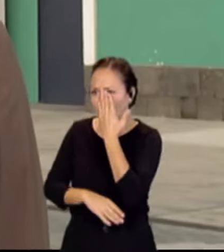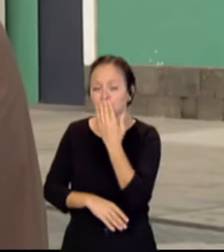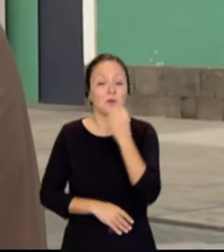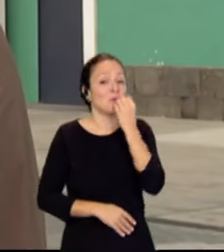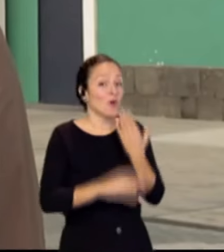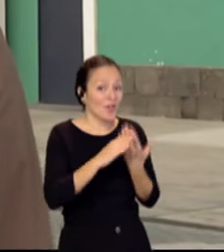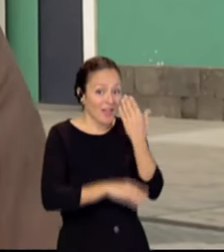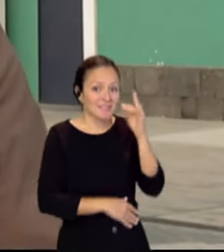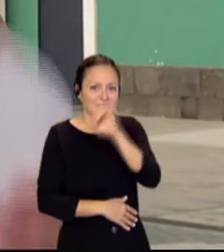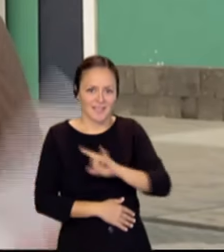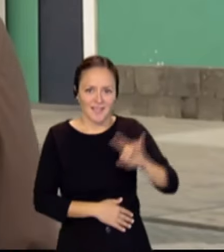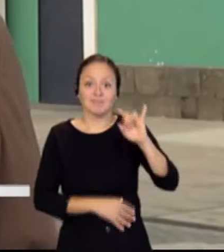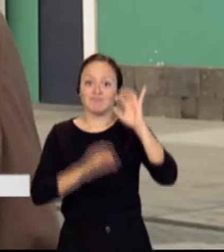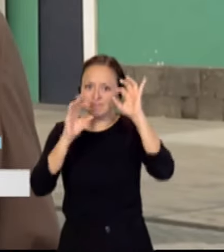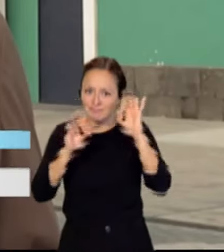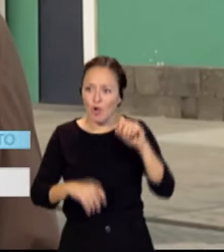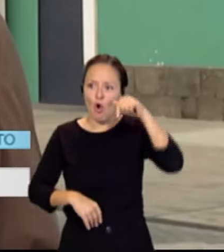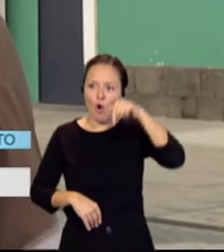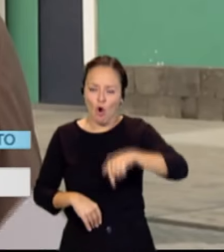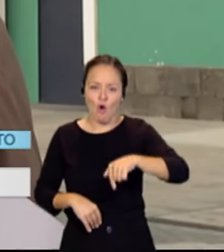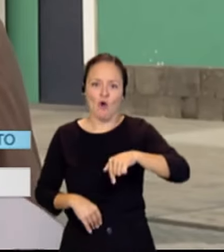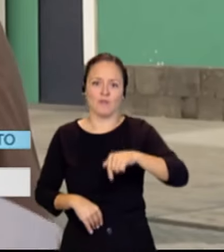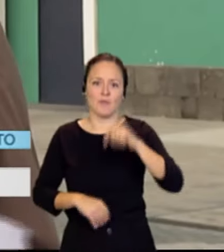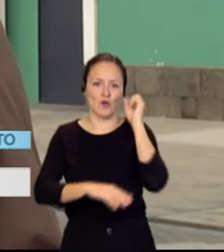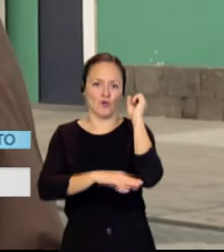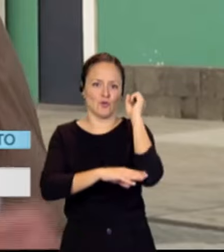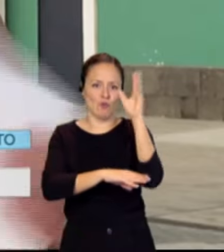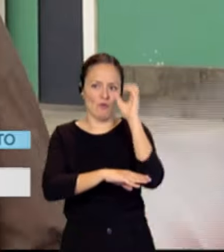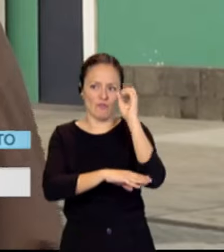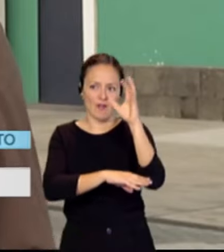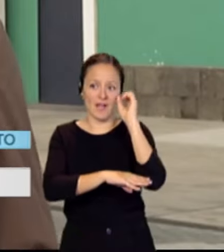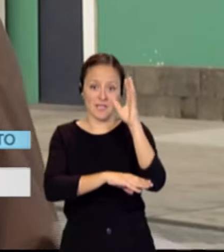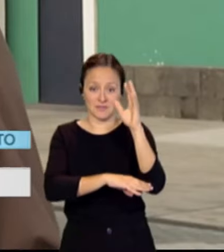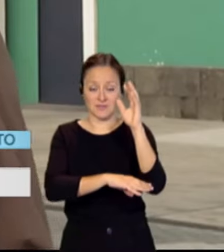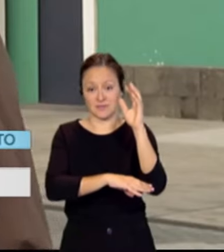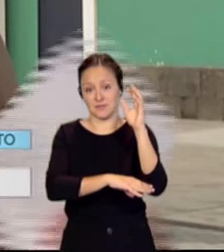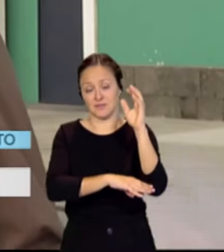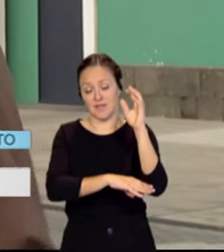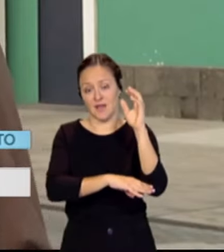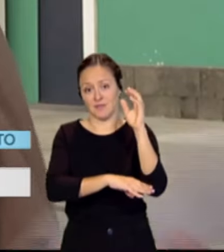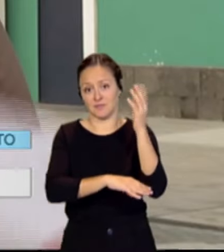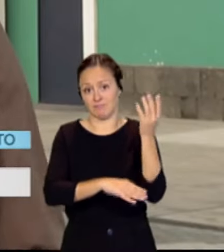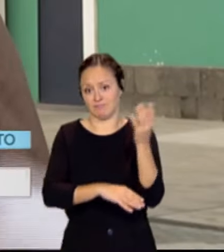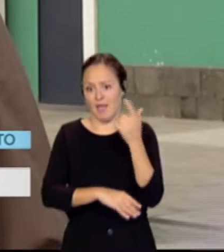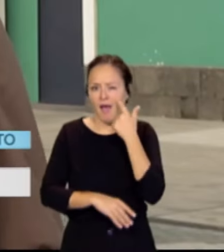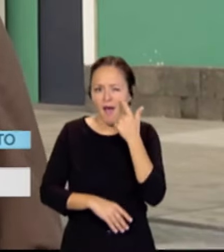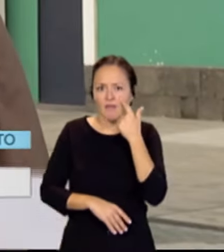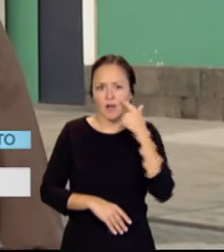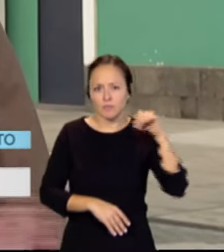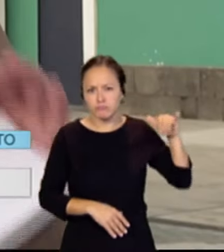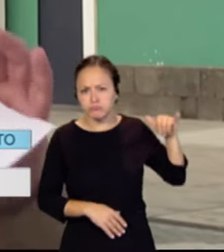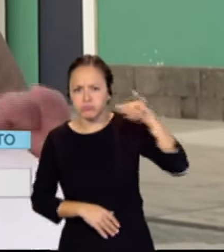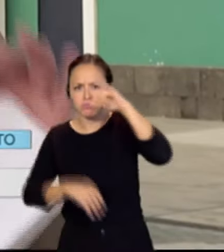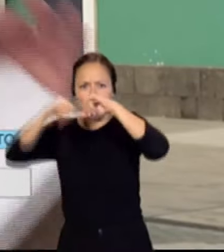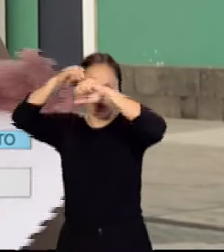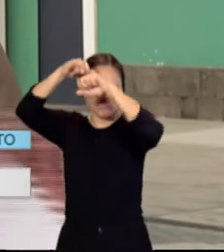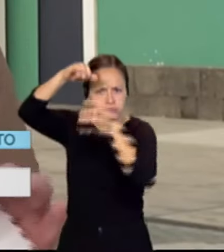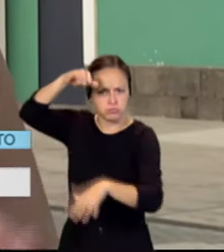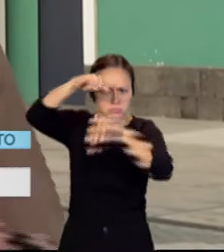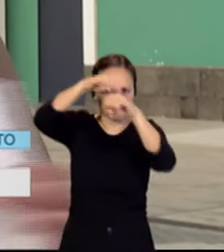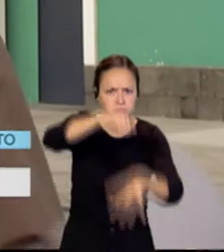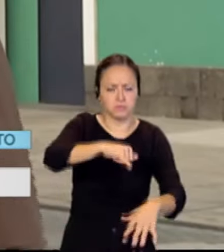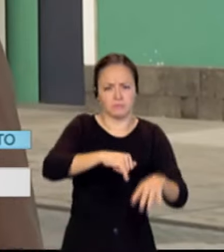días Canarias sí se va a celebrar esa conferencia para los el uso las estrategias en el uso de los medios aéreos sobre